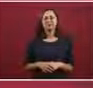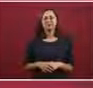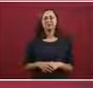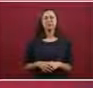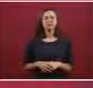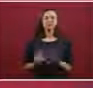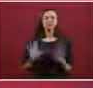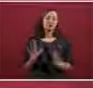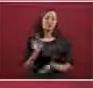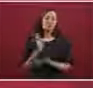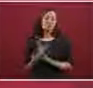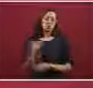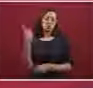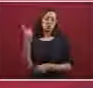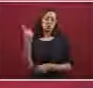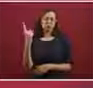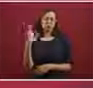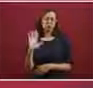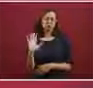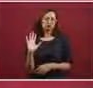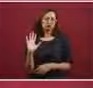Es lo que tenemos.